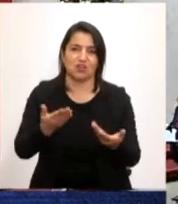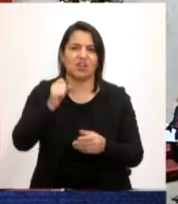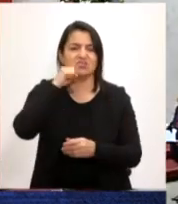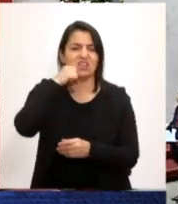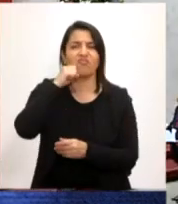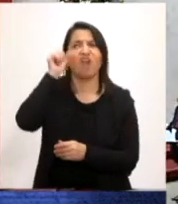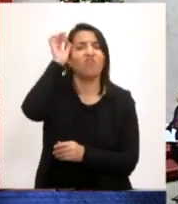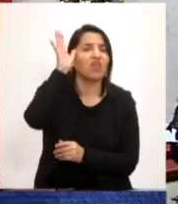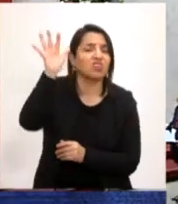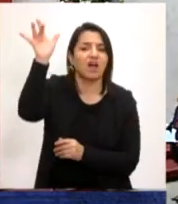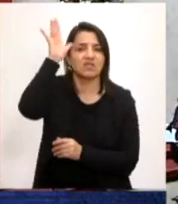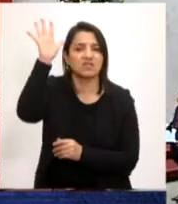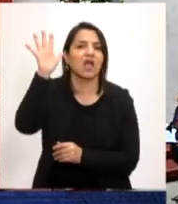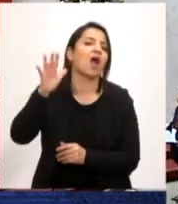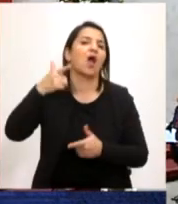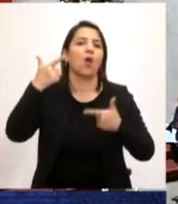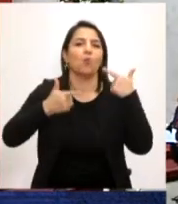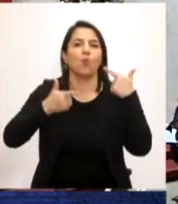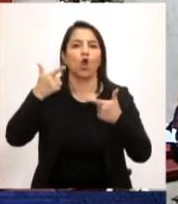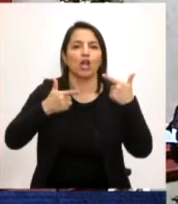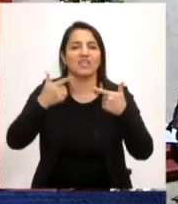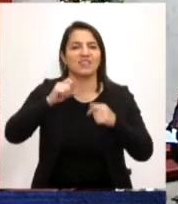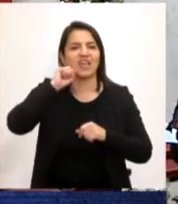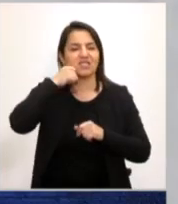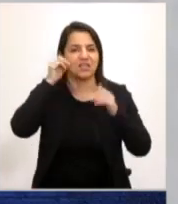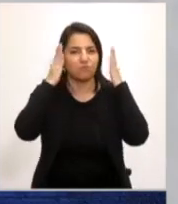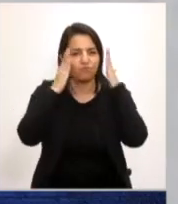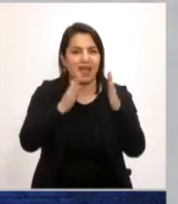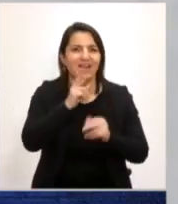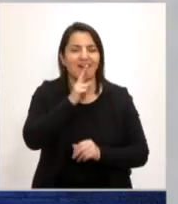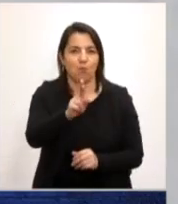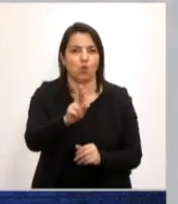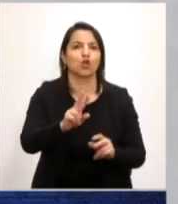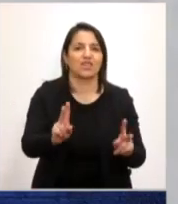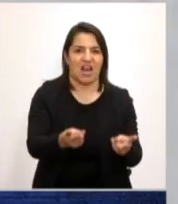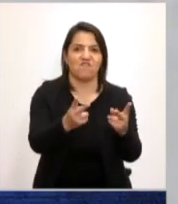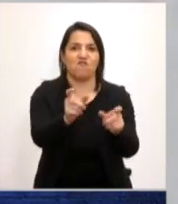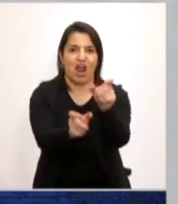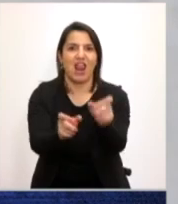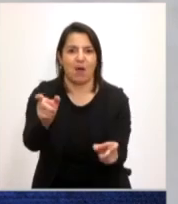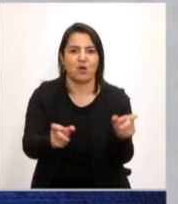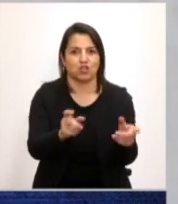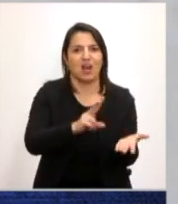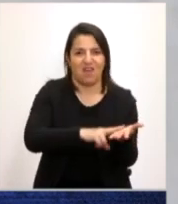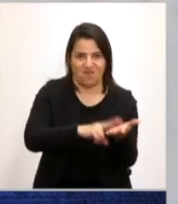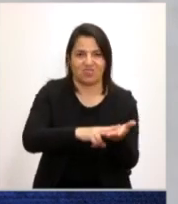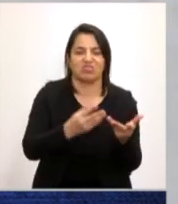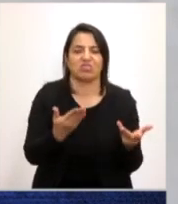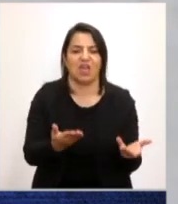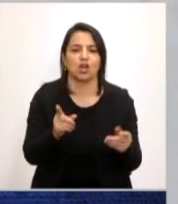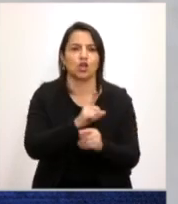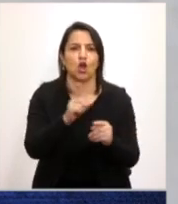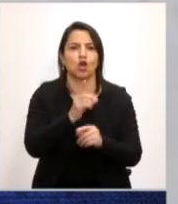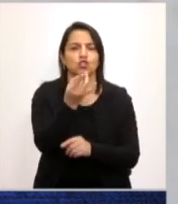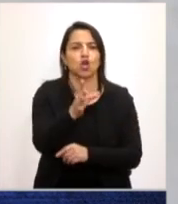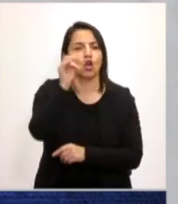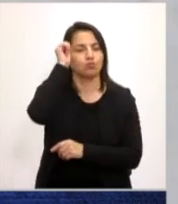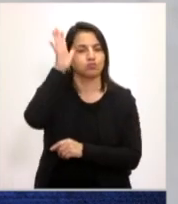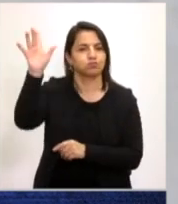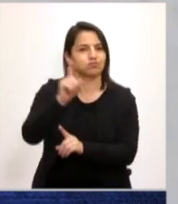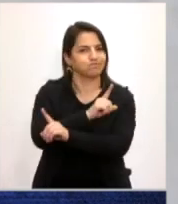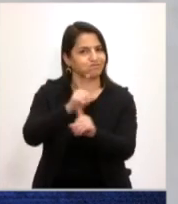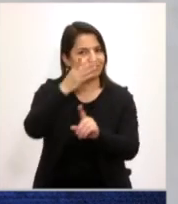fantasía. La política es una esfera que responde a lo vivo y no solo a las abstracciones, y eso algo es algo que no debemos